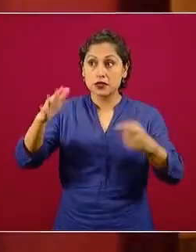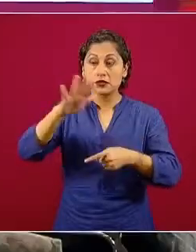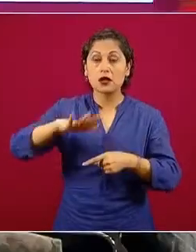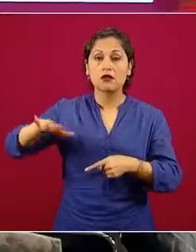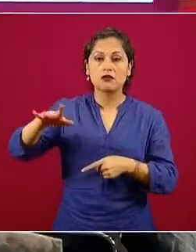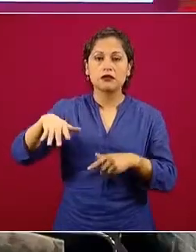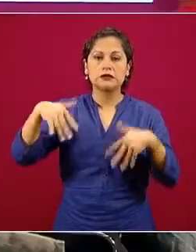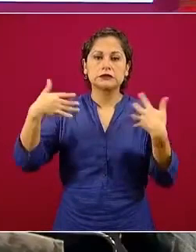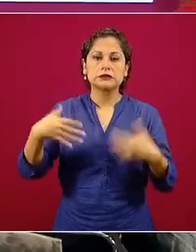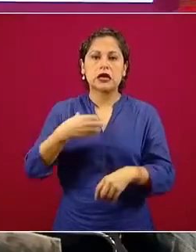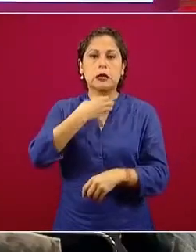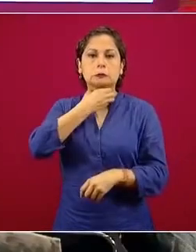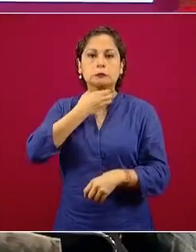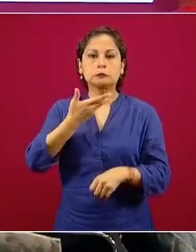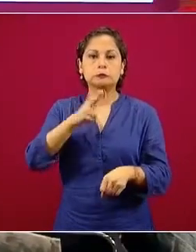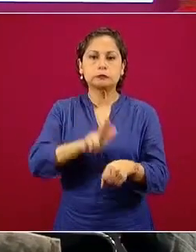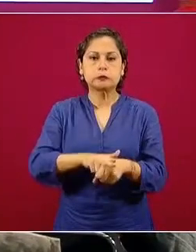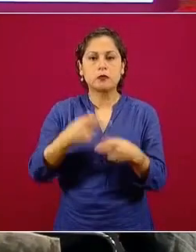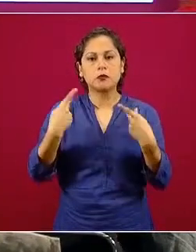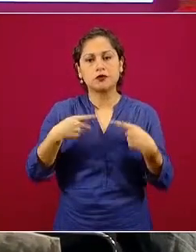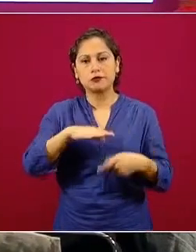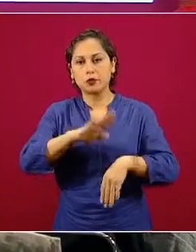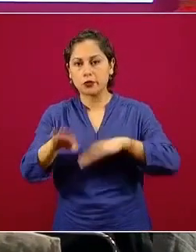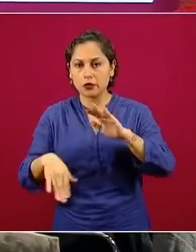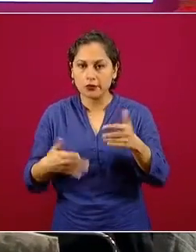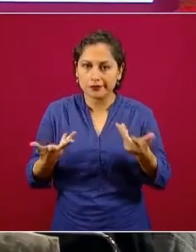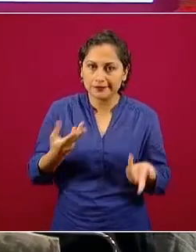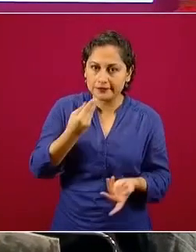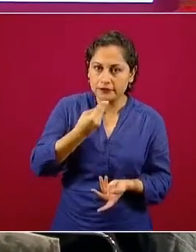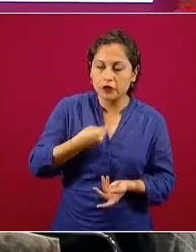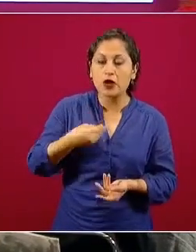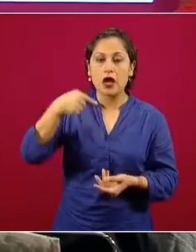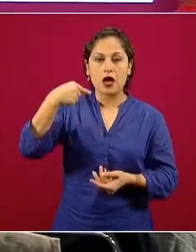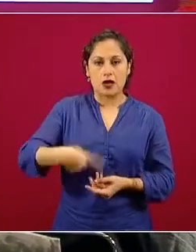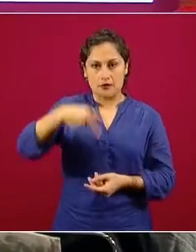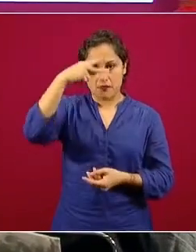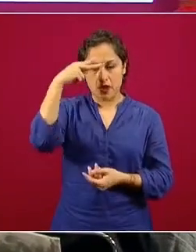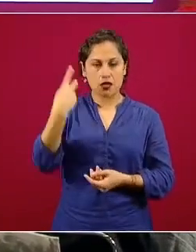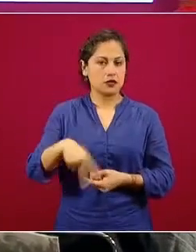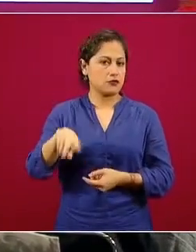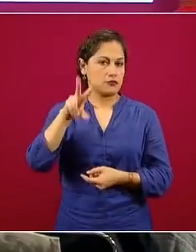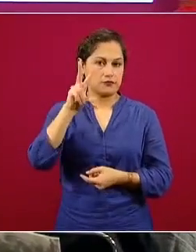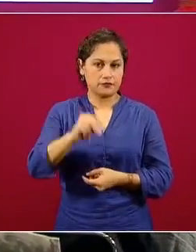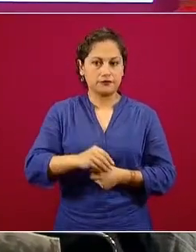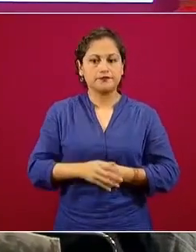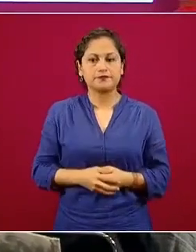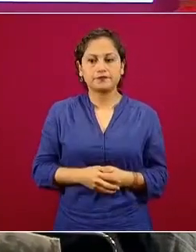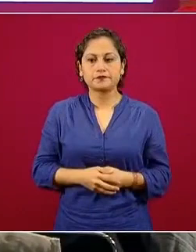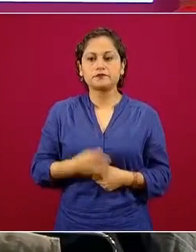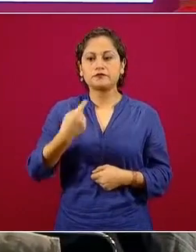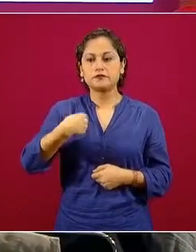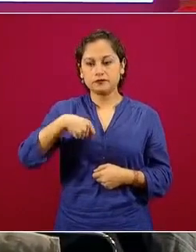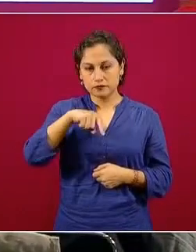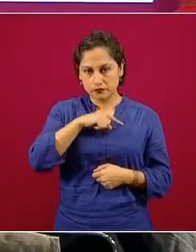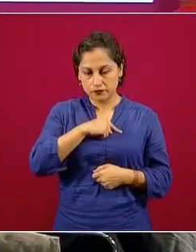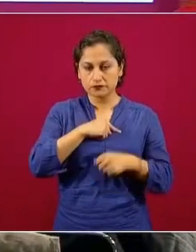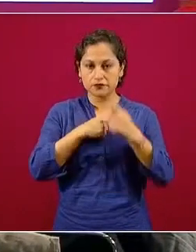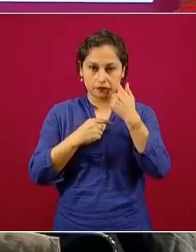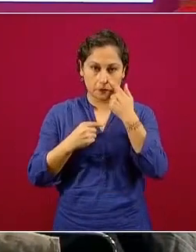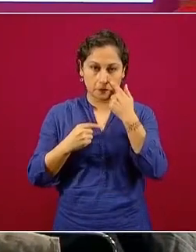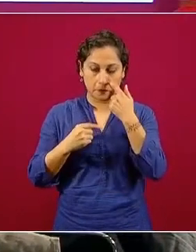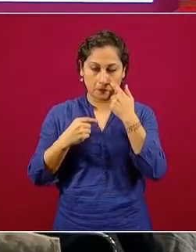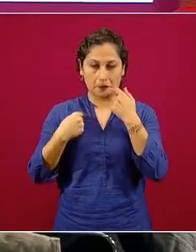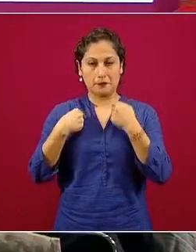siguiente sin embargo a pesar de todo este esfuerzo observamos que habían lugares en particular que por